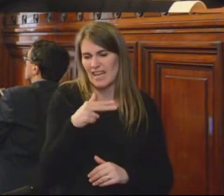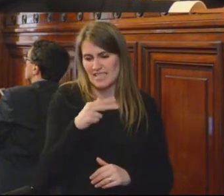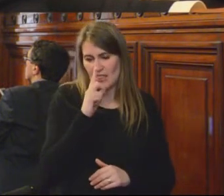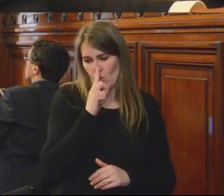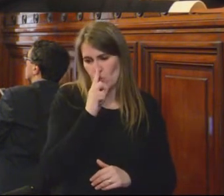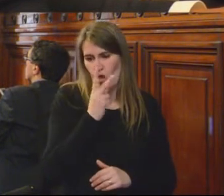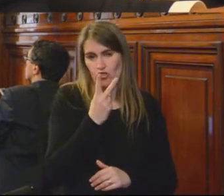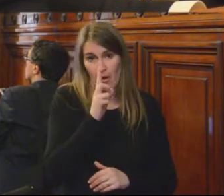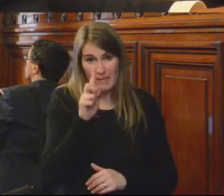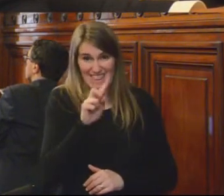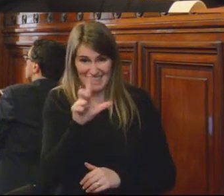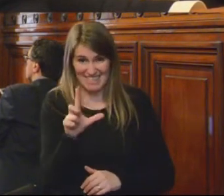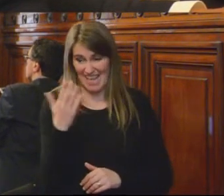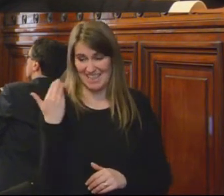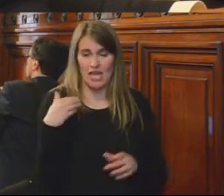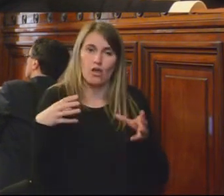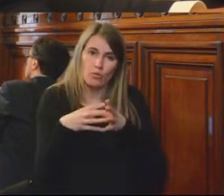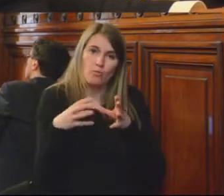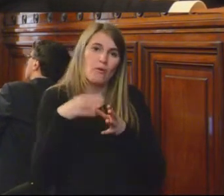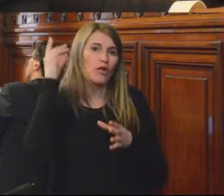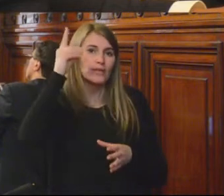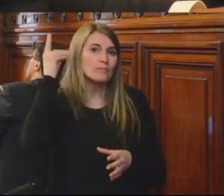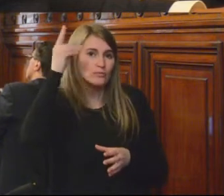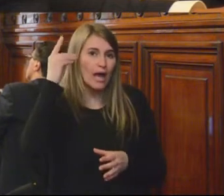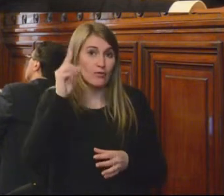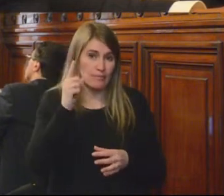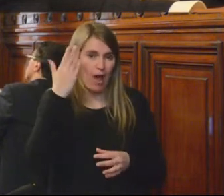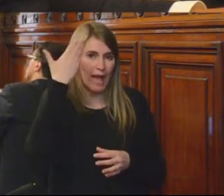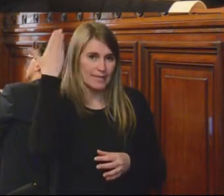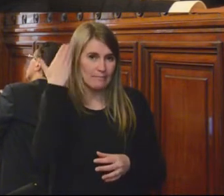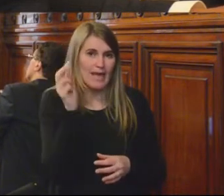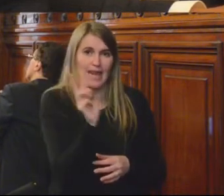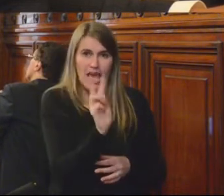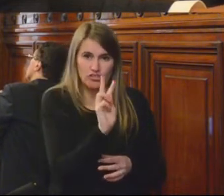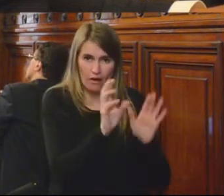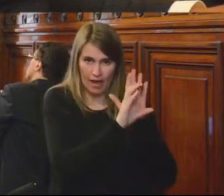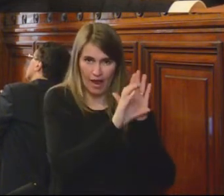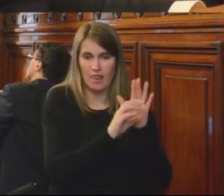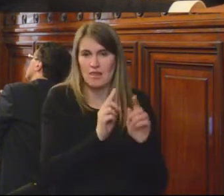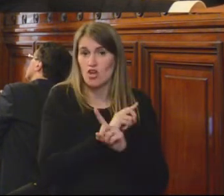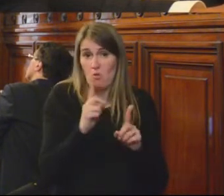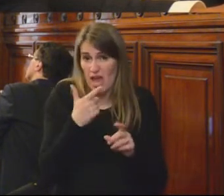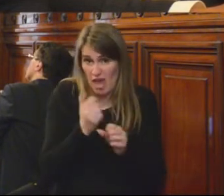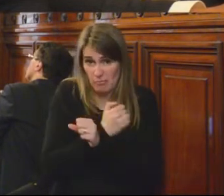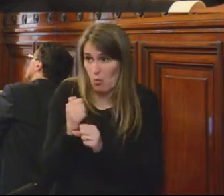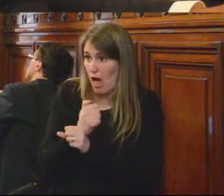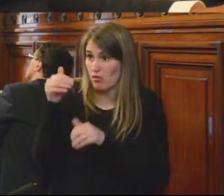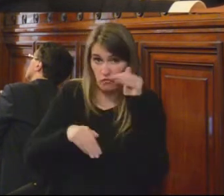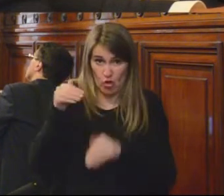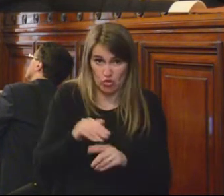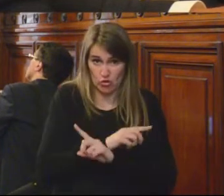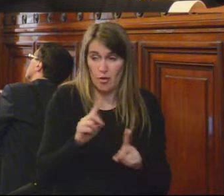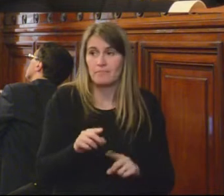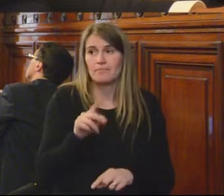año, 2017, cuando un grupo de diputados de la Asamblea Nacional, sin aprobación de la mayoría calificada de los mismos, encontrándose